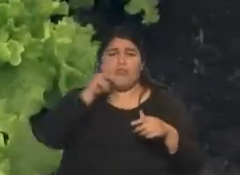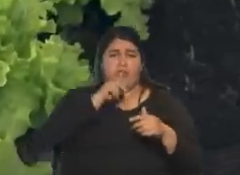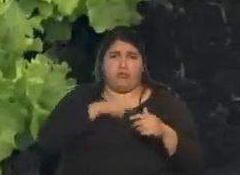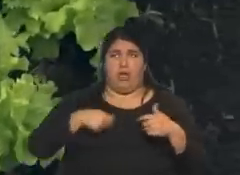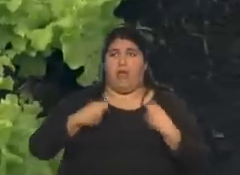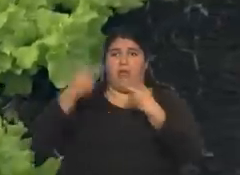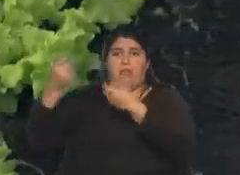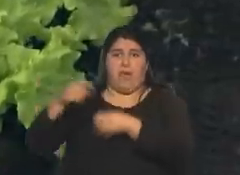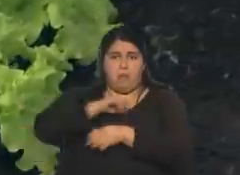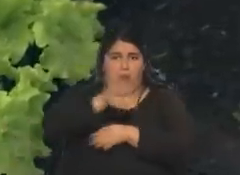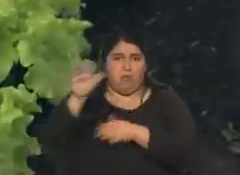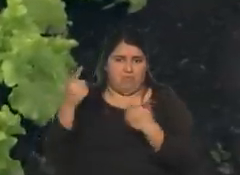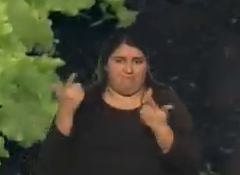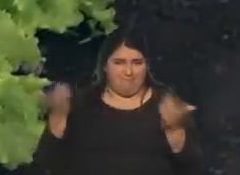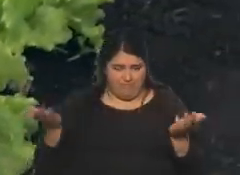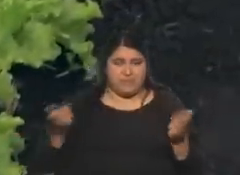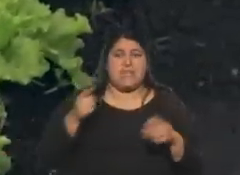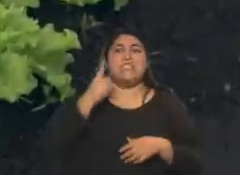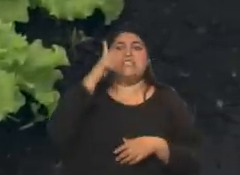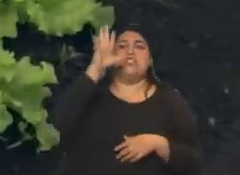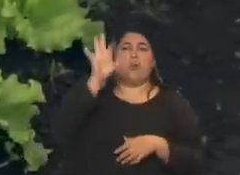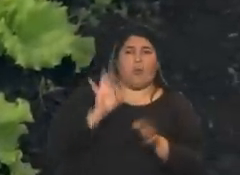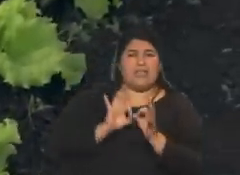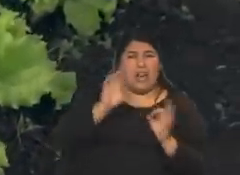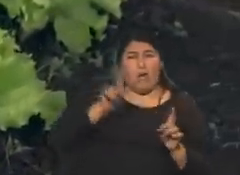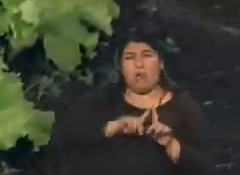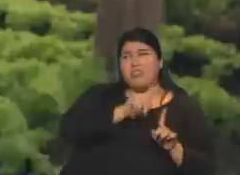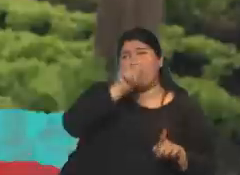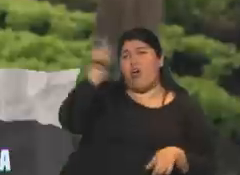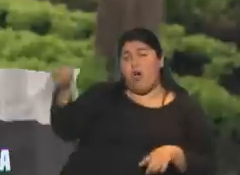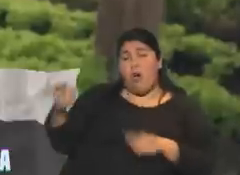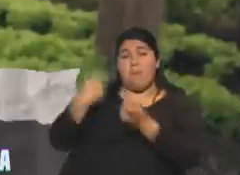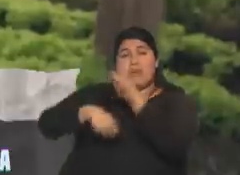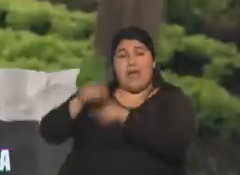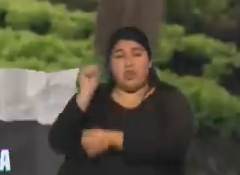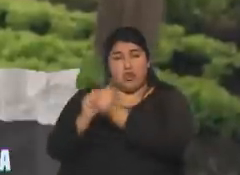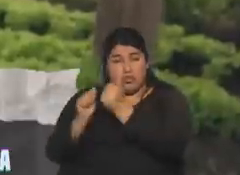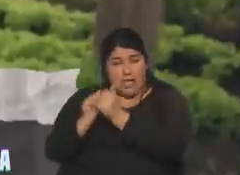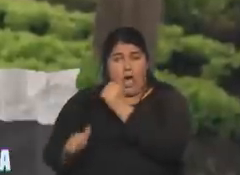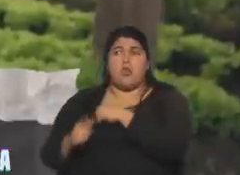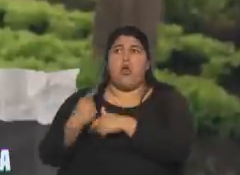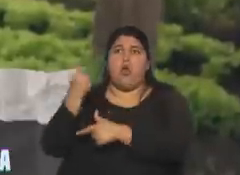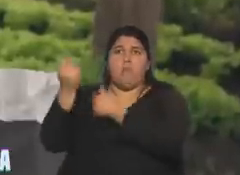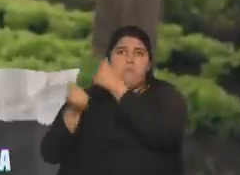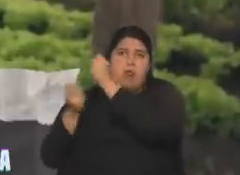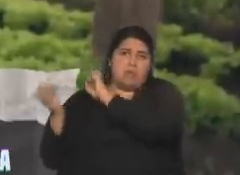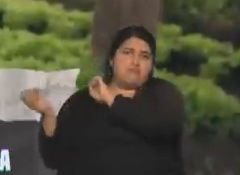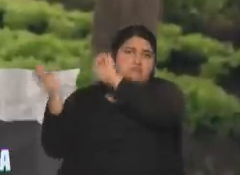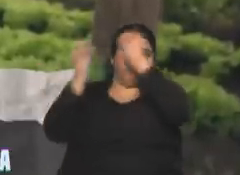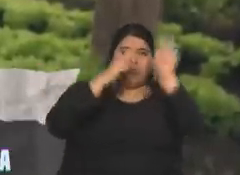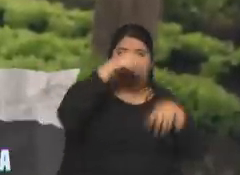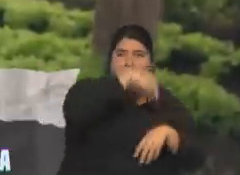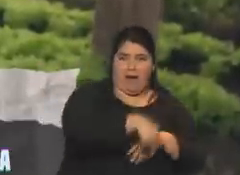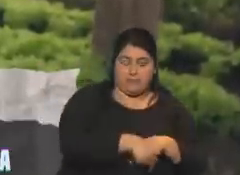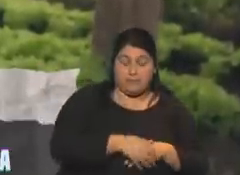pueblo. Había que hacer 150 kilómetros hasta el mercado de Rosario de productores y traer la mercadería.